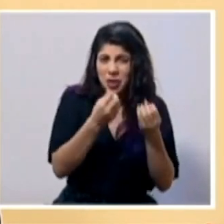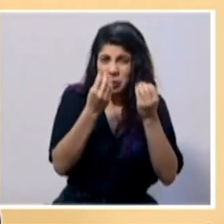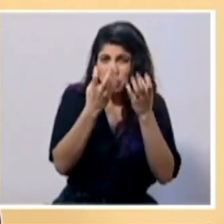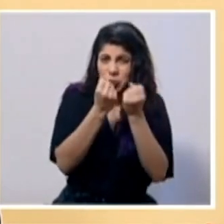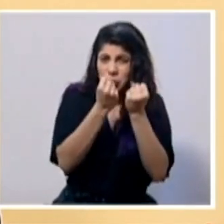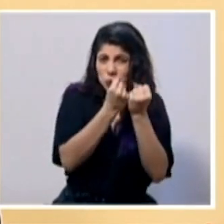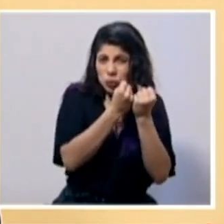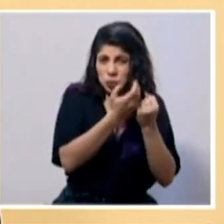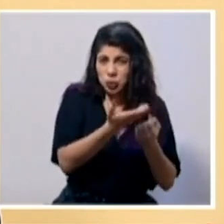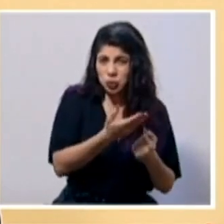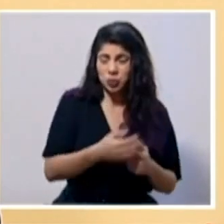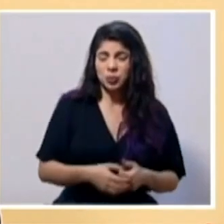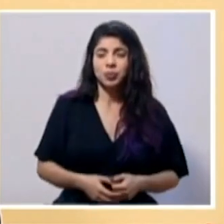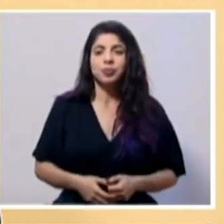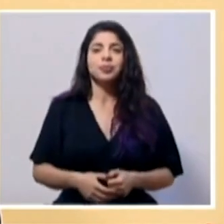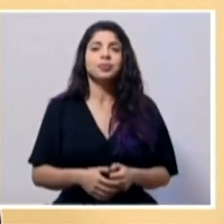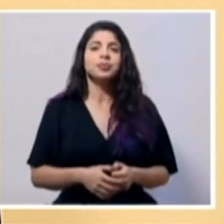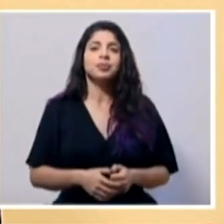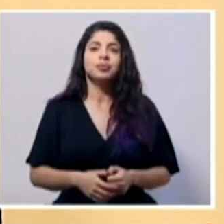aglomeración.